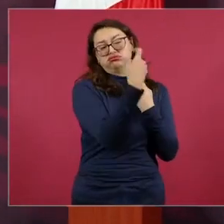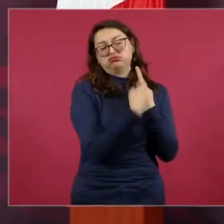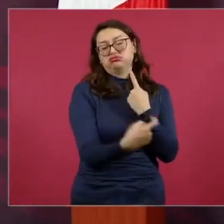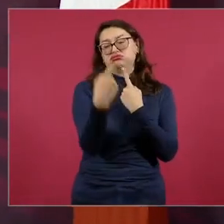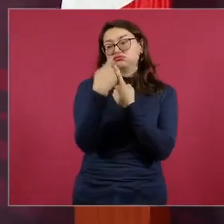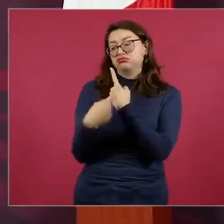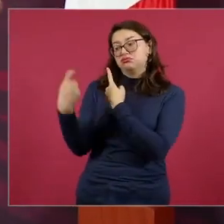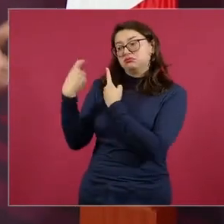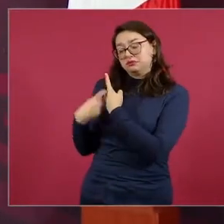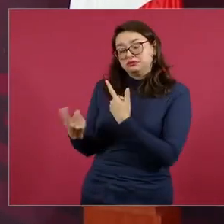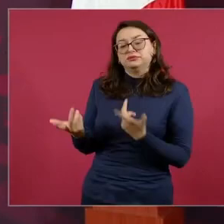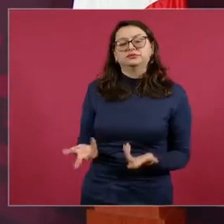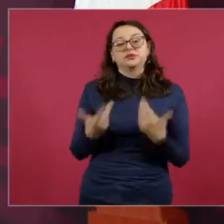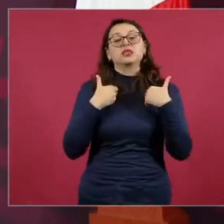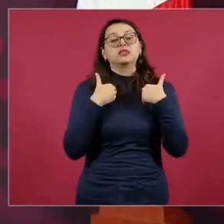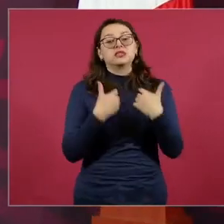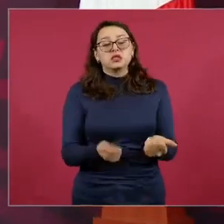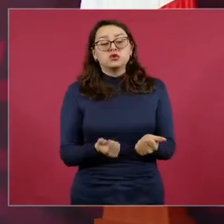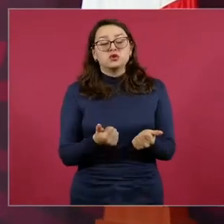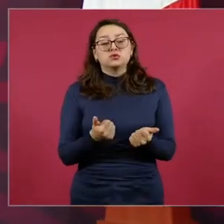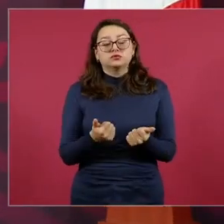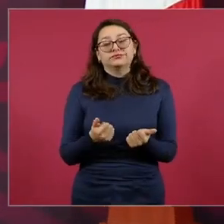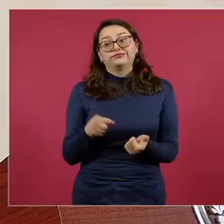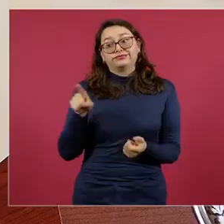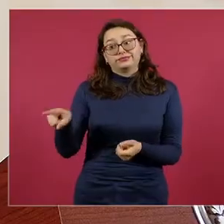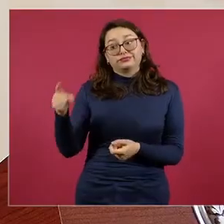Porque es otra mentalidad.